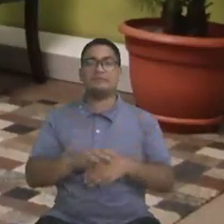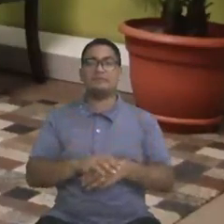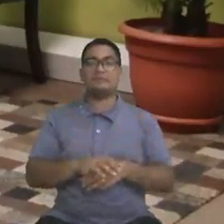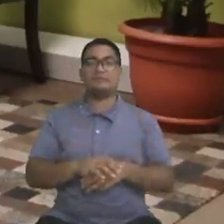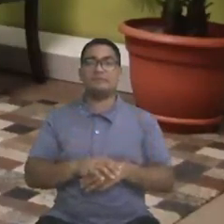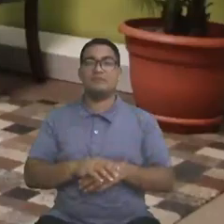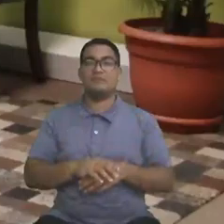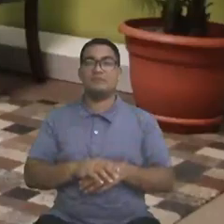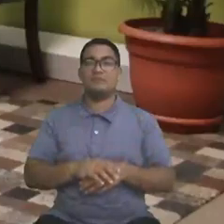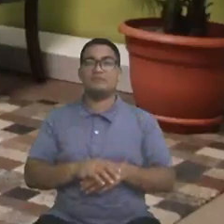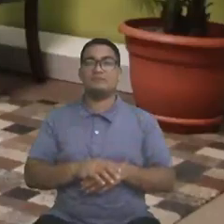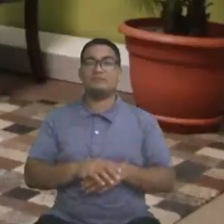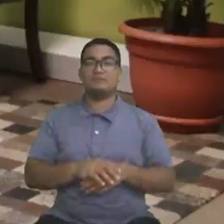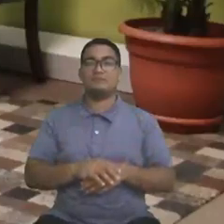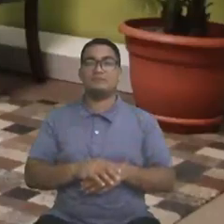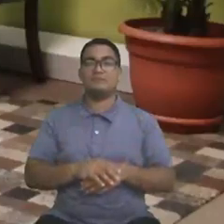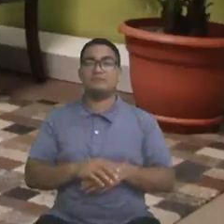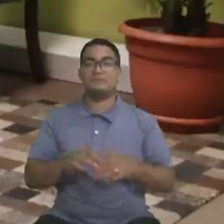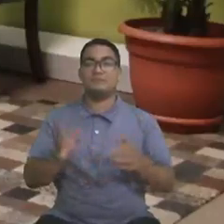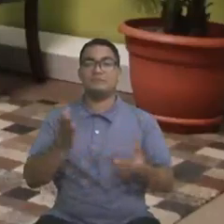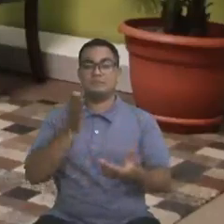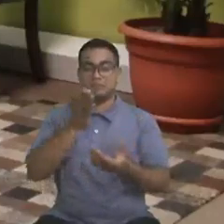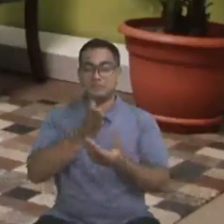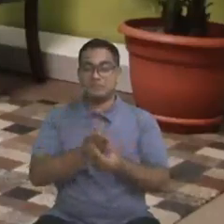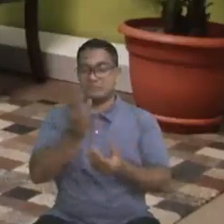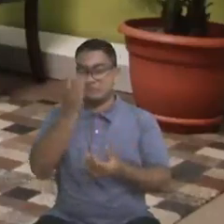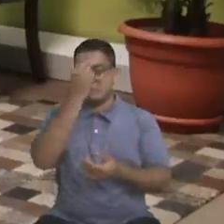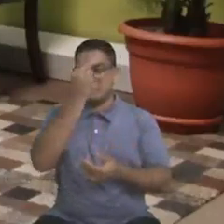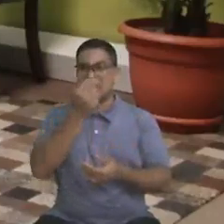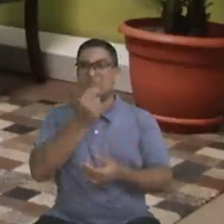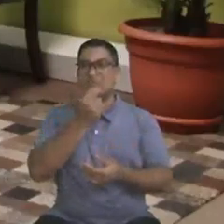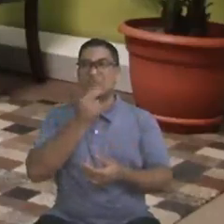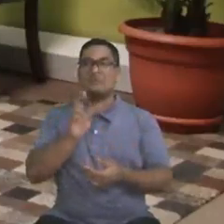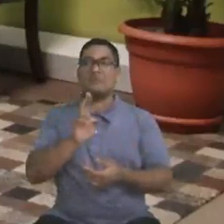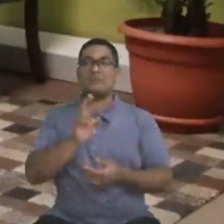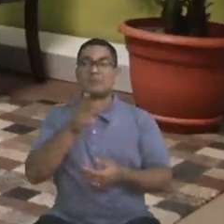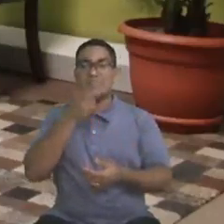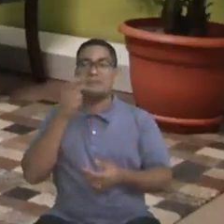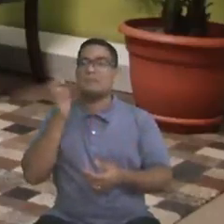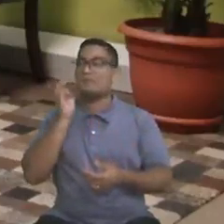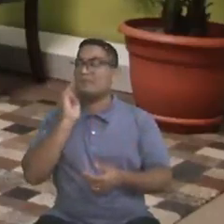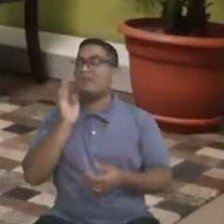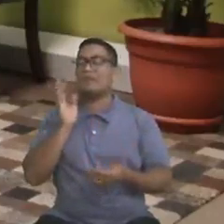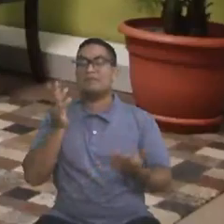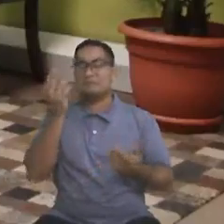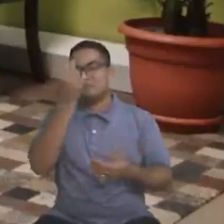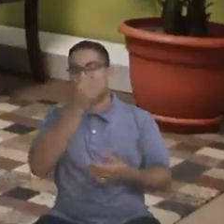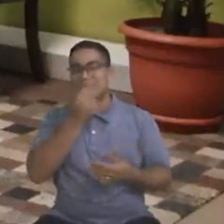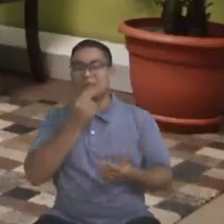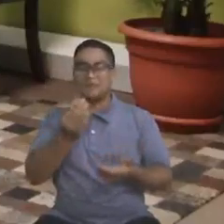se los midan y ya estuvo, sino siempre preguntar para que ellos también estén en